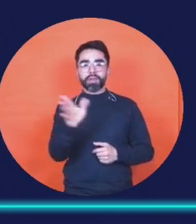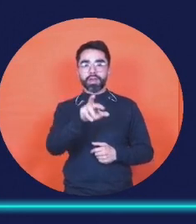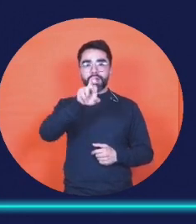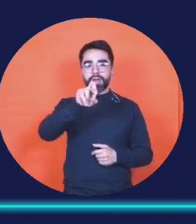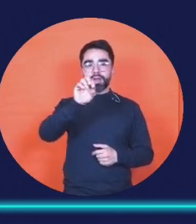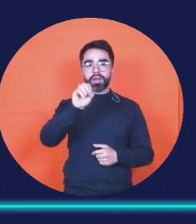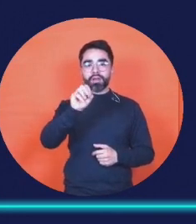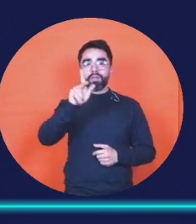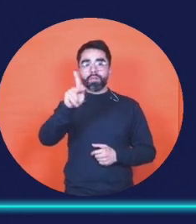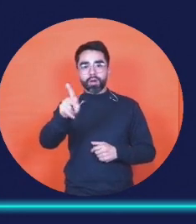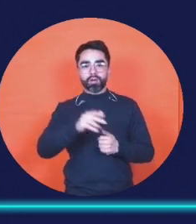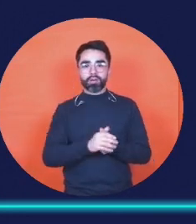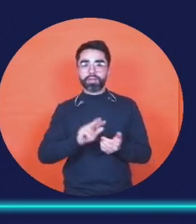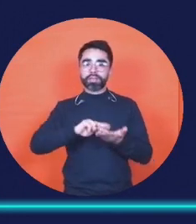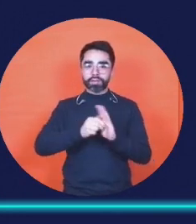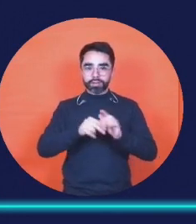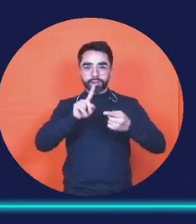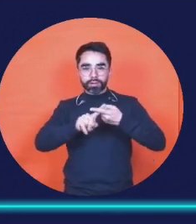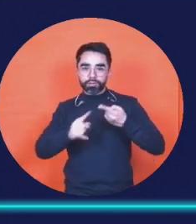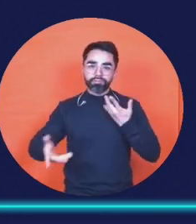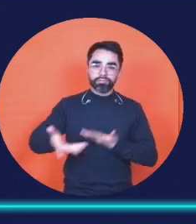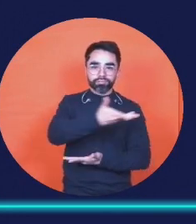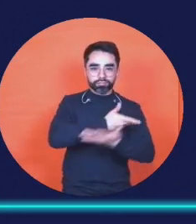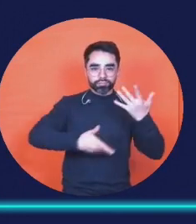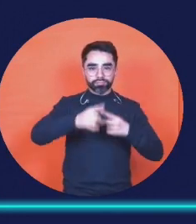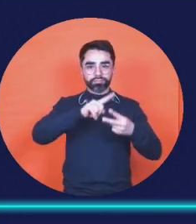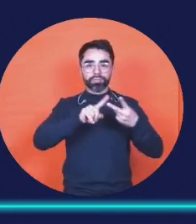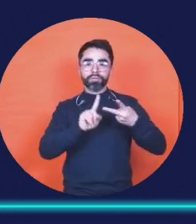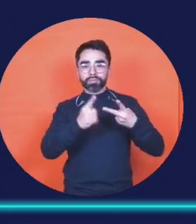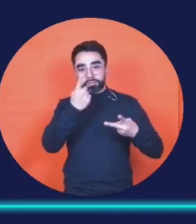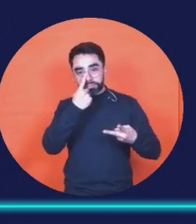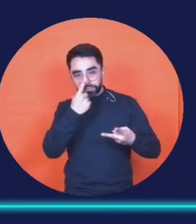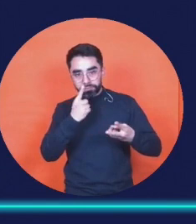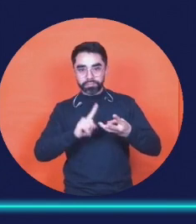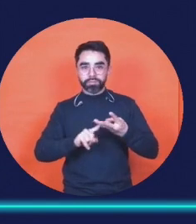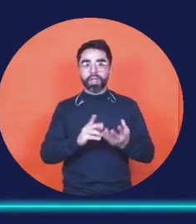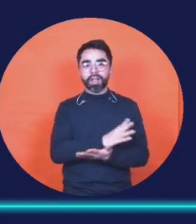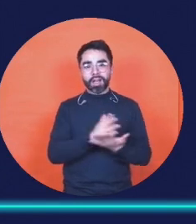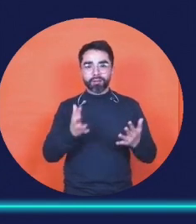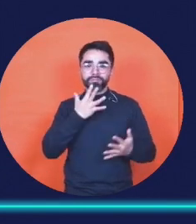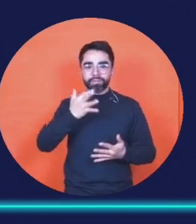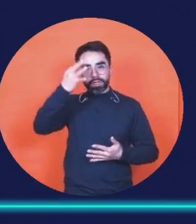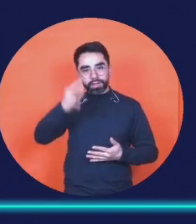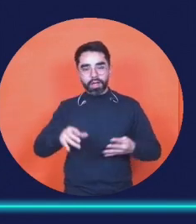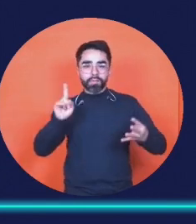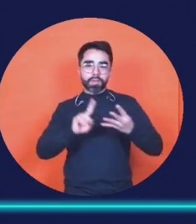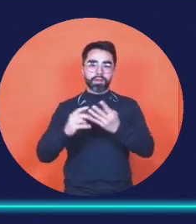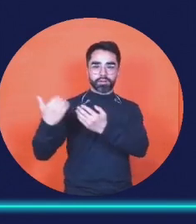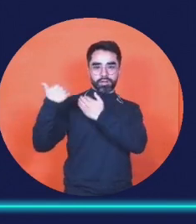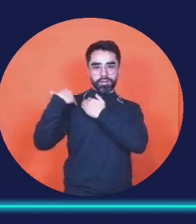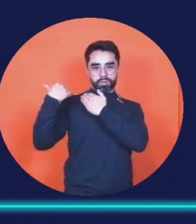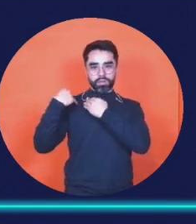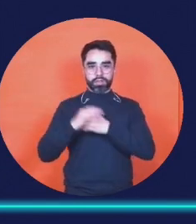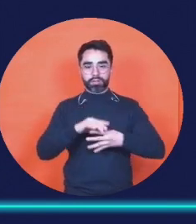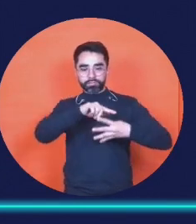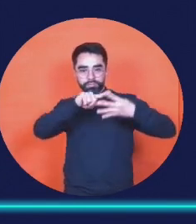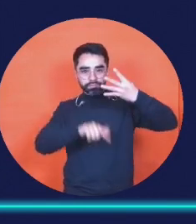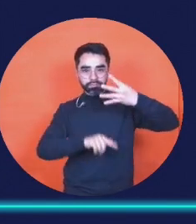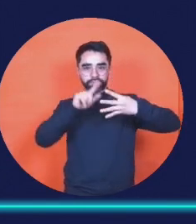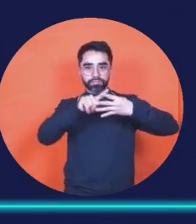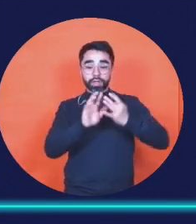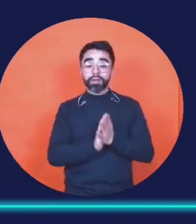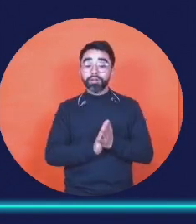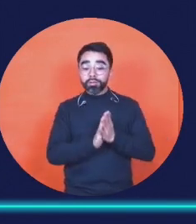la colaboración, la curiosidad y la transparencia, y la responsabilidad. ¿Por qué? Porque un ambiente